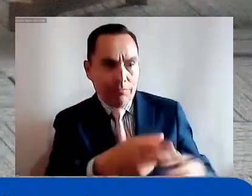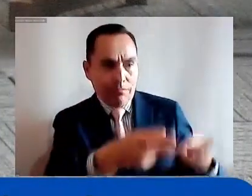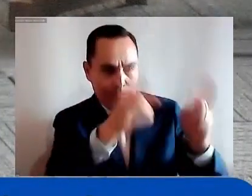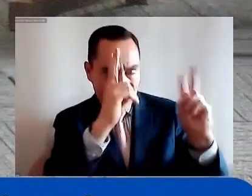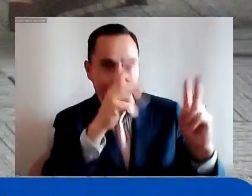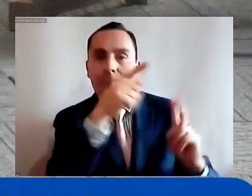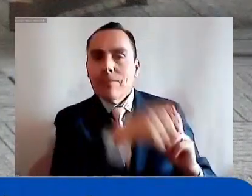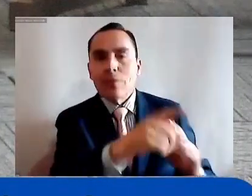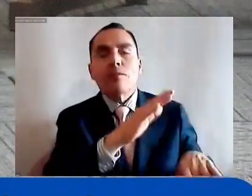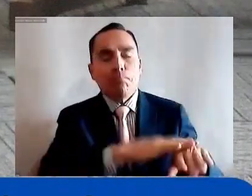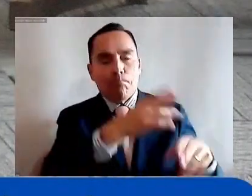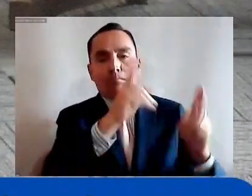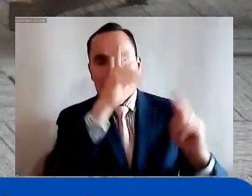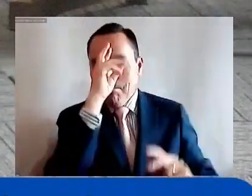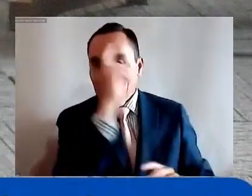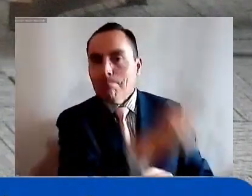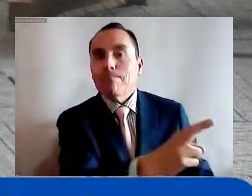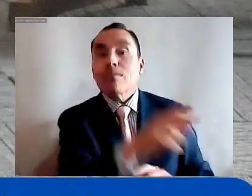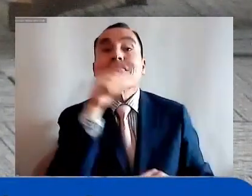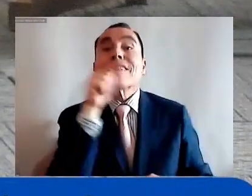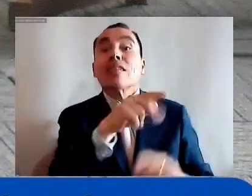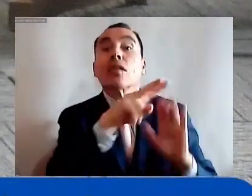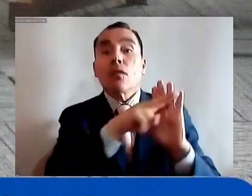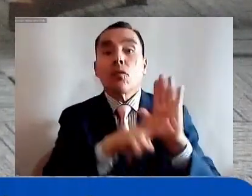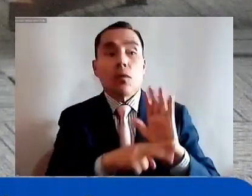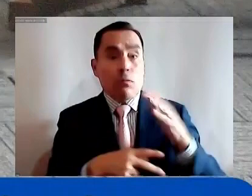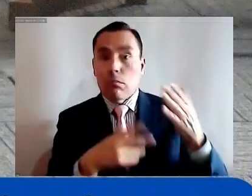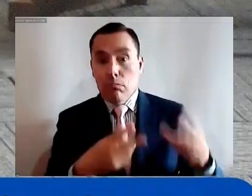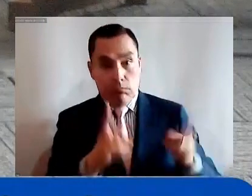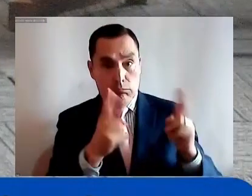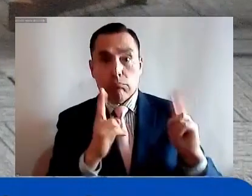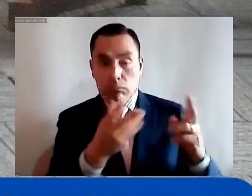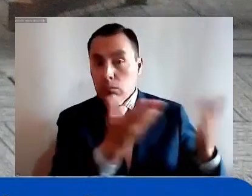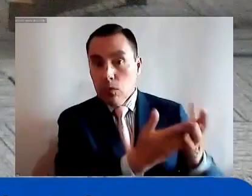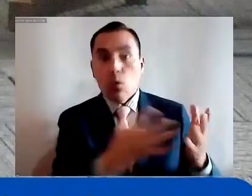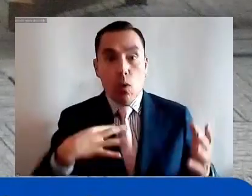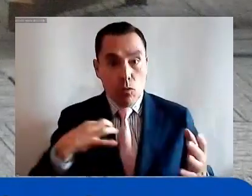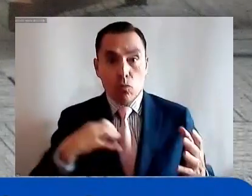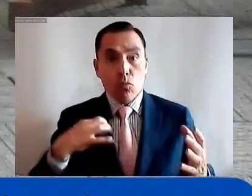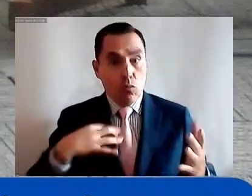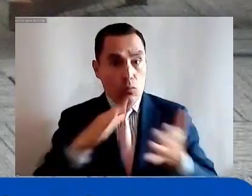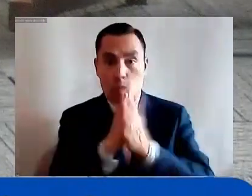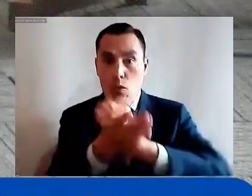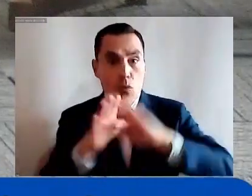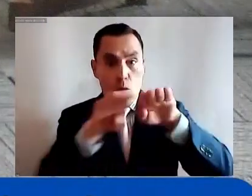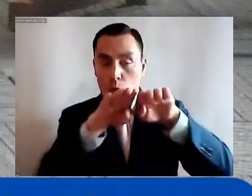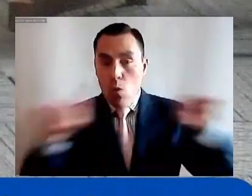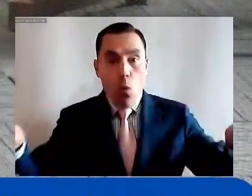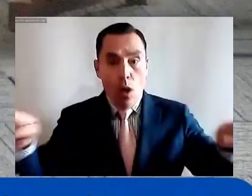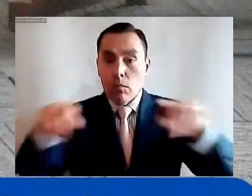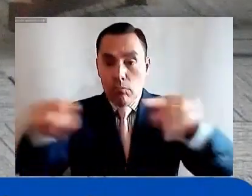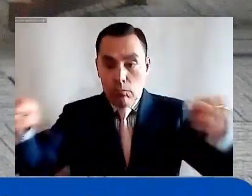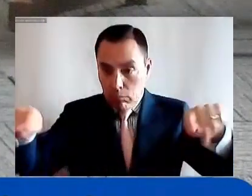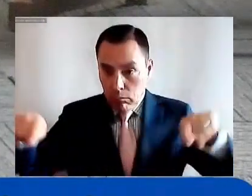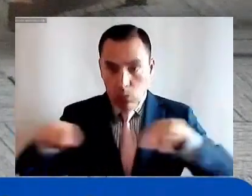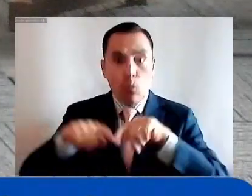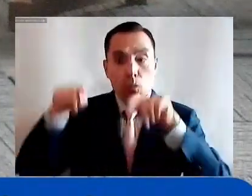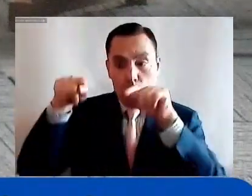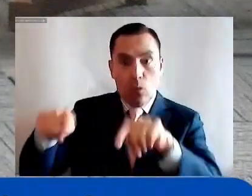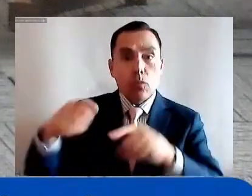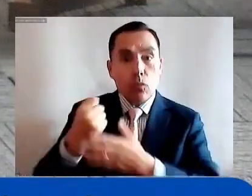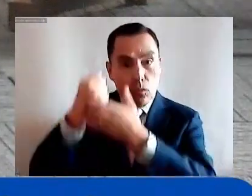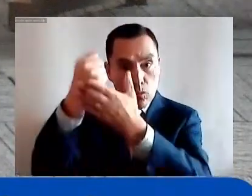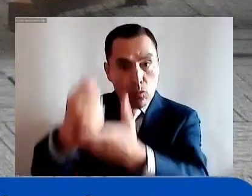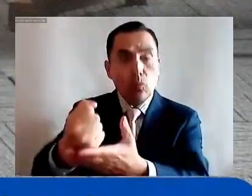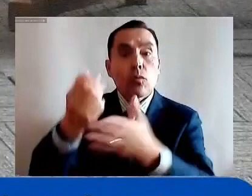que la expresión normativa de su autonomía y de su ciudadanía plena, espacios en los cuales aún tenemos